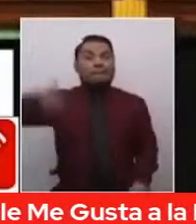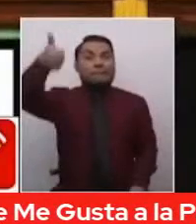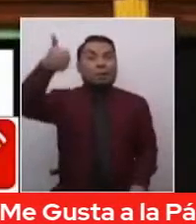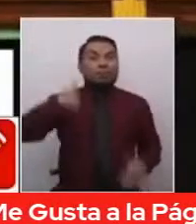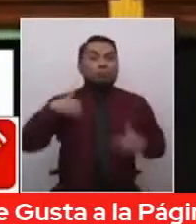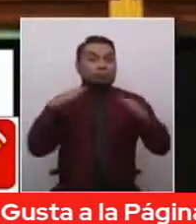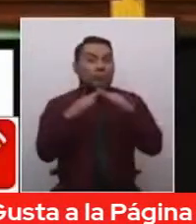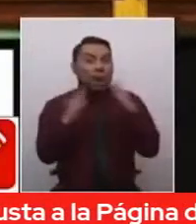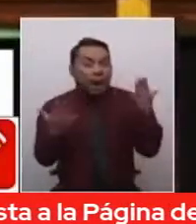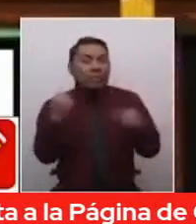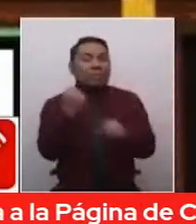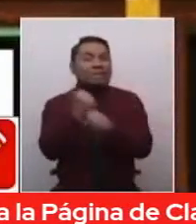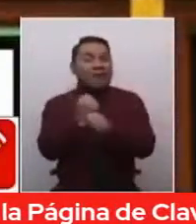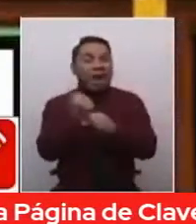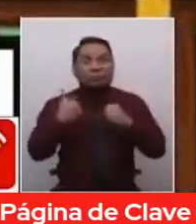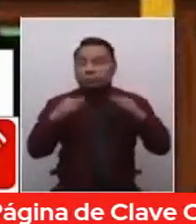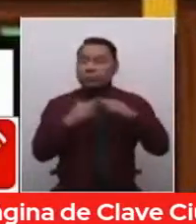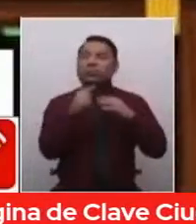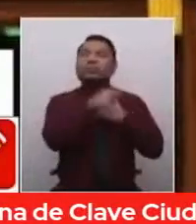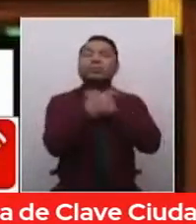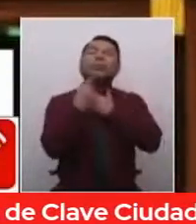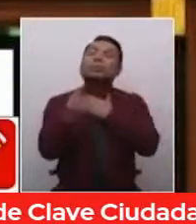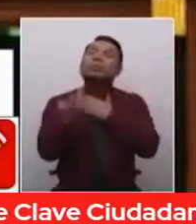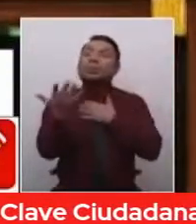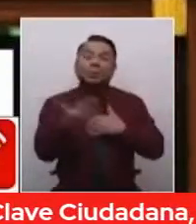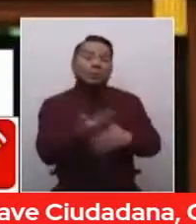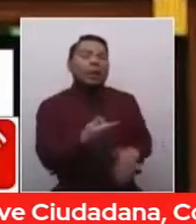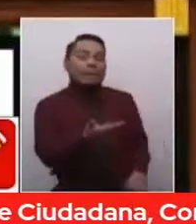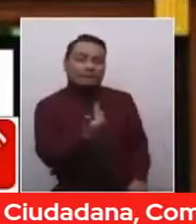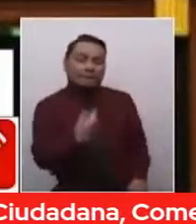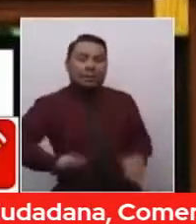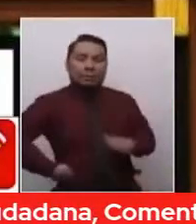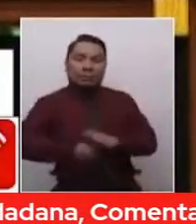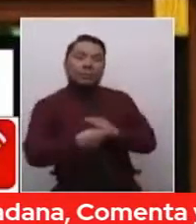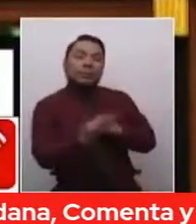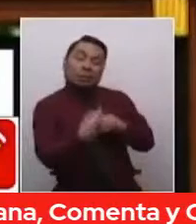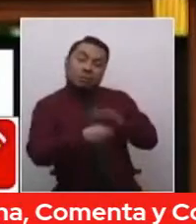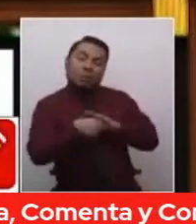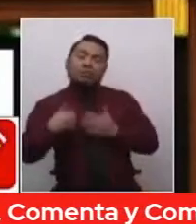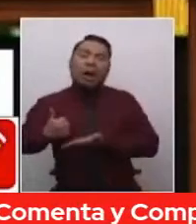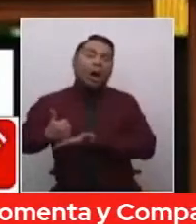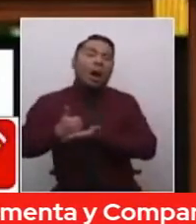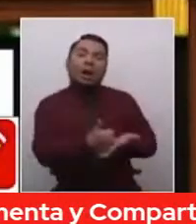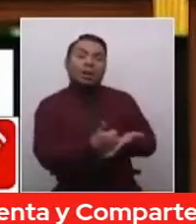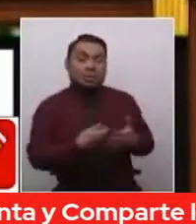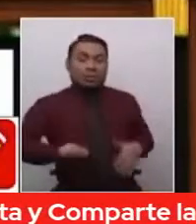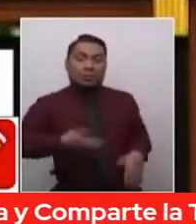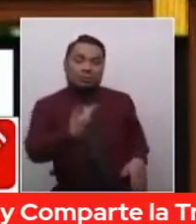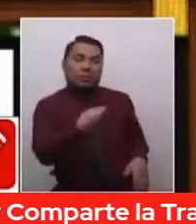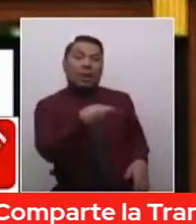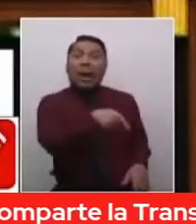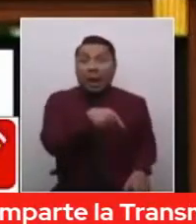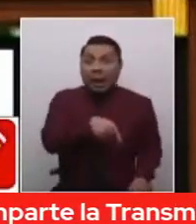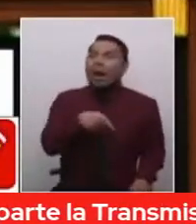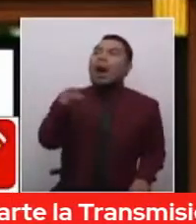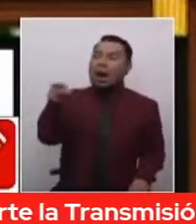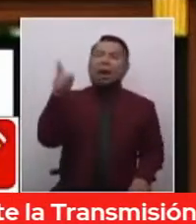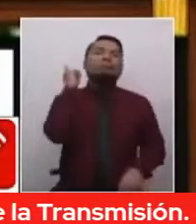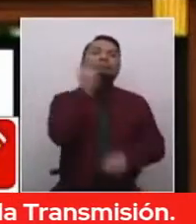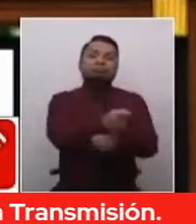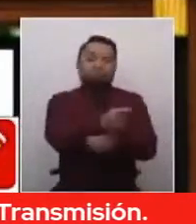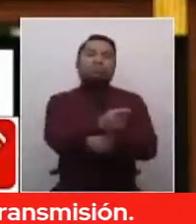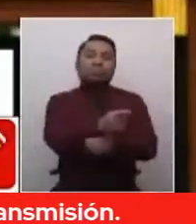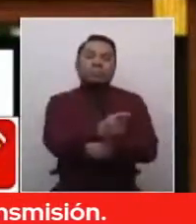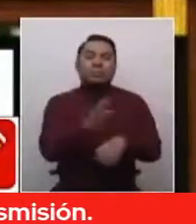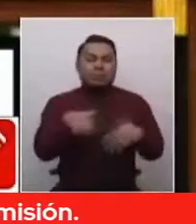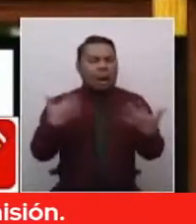la municipalidad pedirle algún incentivo o una aceitadita, como criollamente se dice, este pueda denunciarlo directamente,